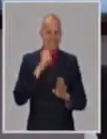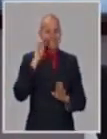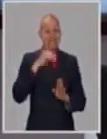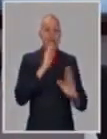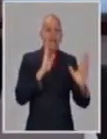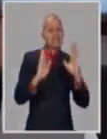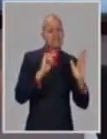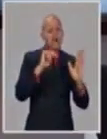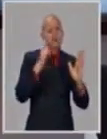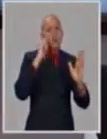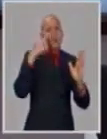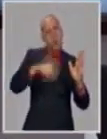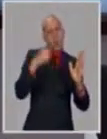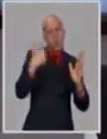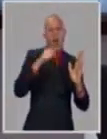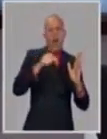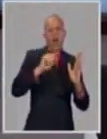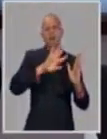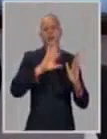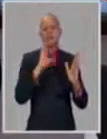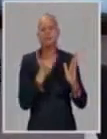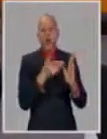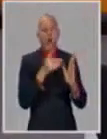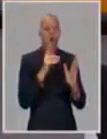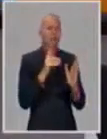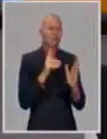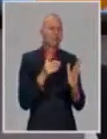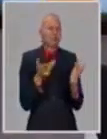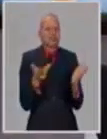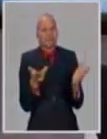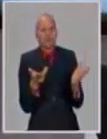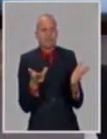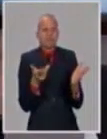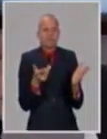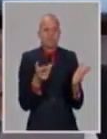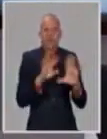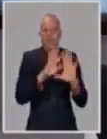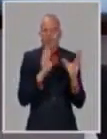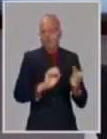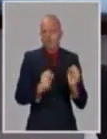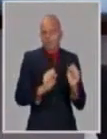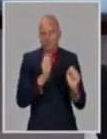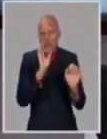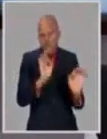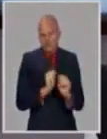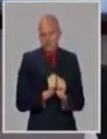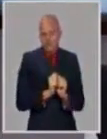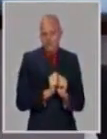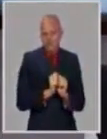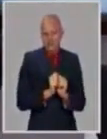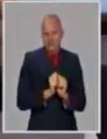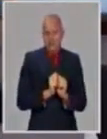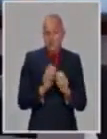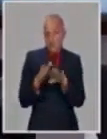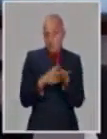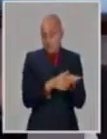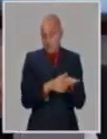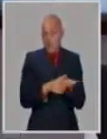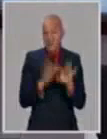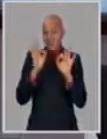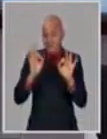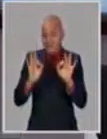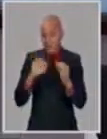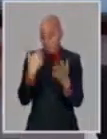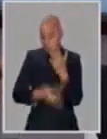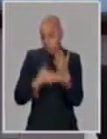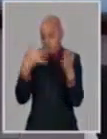clínico es un estudio controlado, donde se. Es un estudio muy controlado, así se hace en el mundo, pero ya la aplicación masiva, que